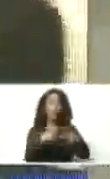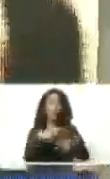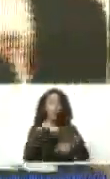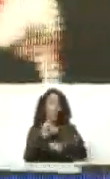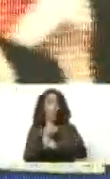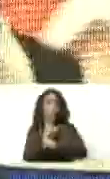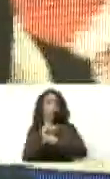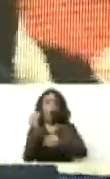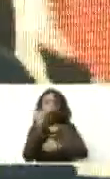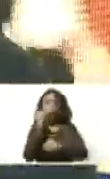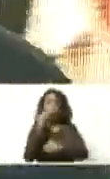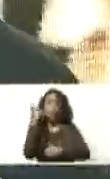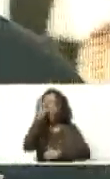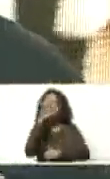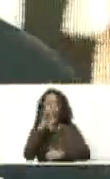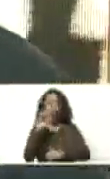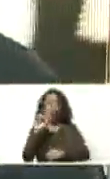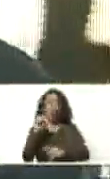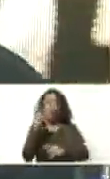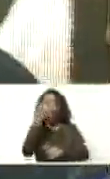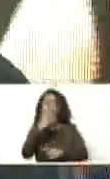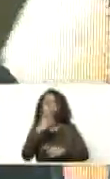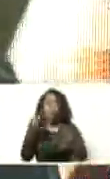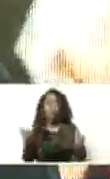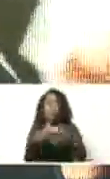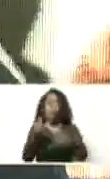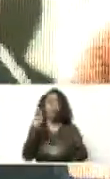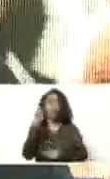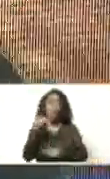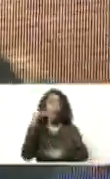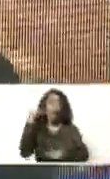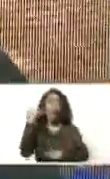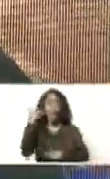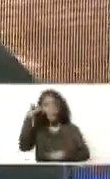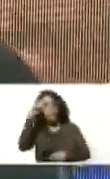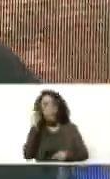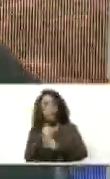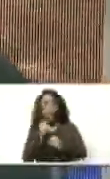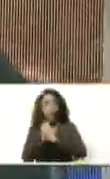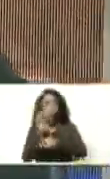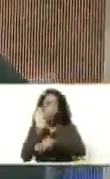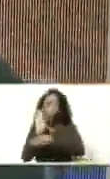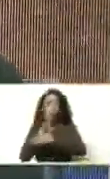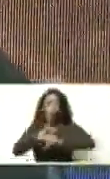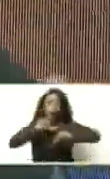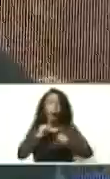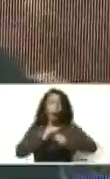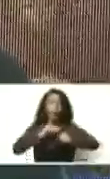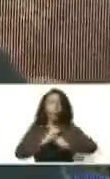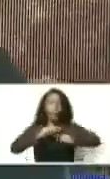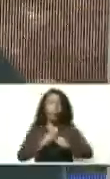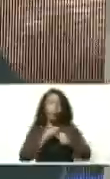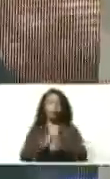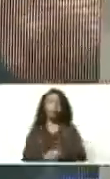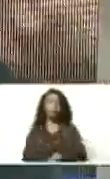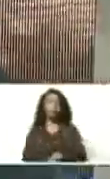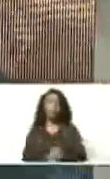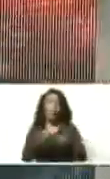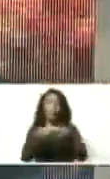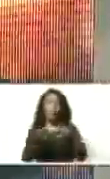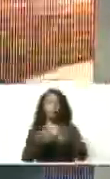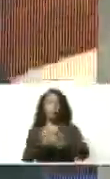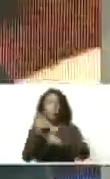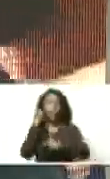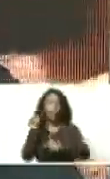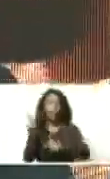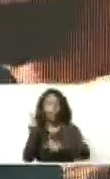el alimento porcino, correcto, fruta y legumbres, ellos también trabajan con la cría de gallinas ponedoras, trabajan en una